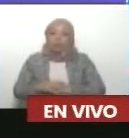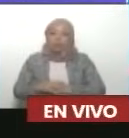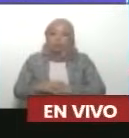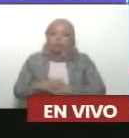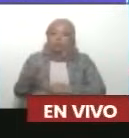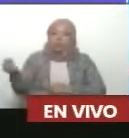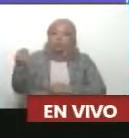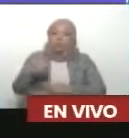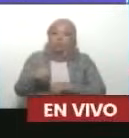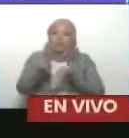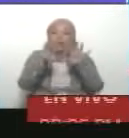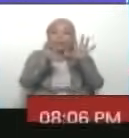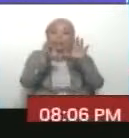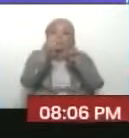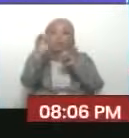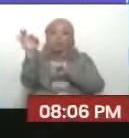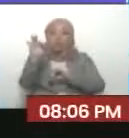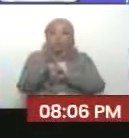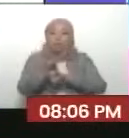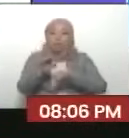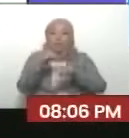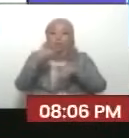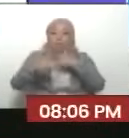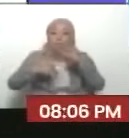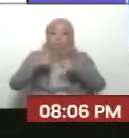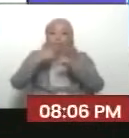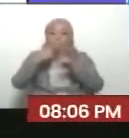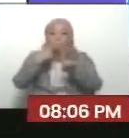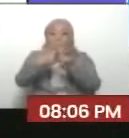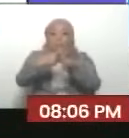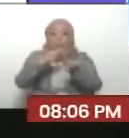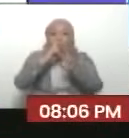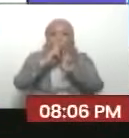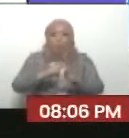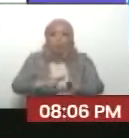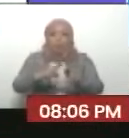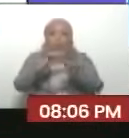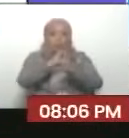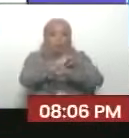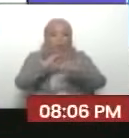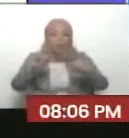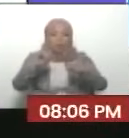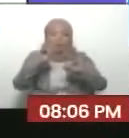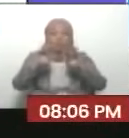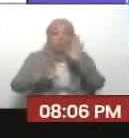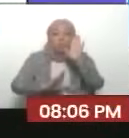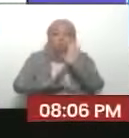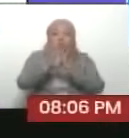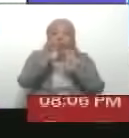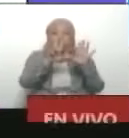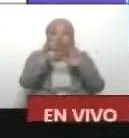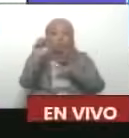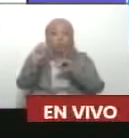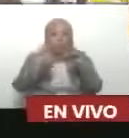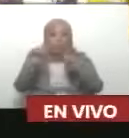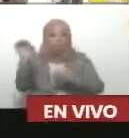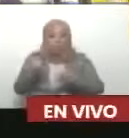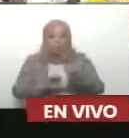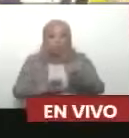por encima del 70% de efectividad. Tenemos que llegar al 80%. Al 90 de